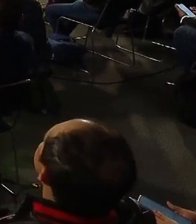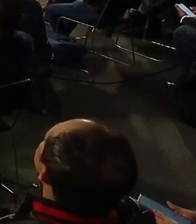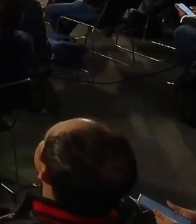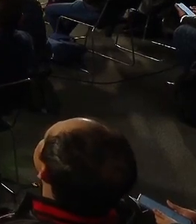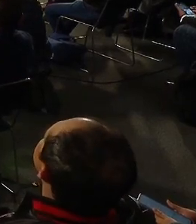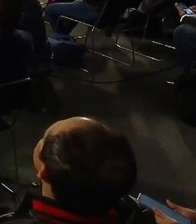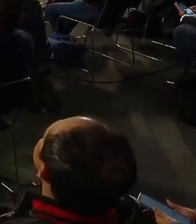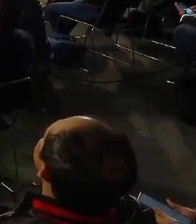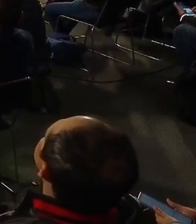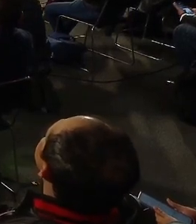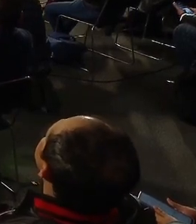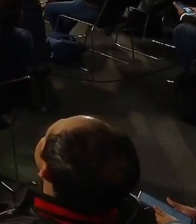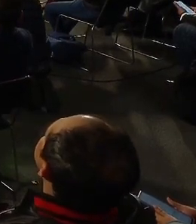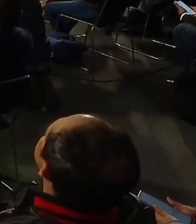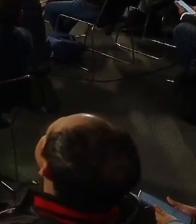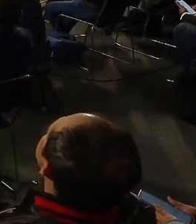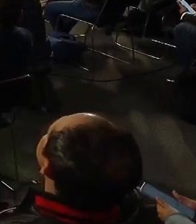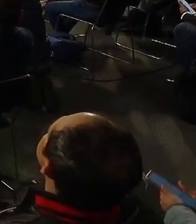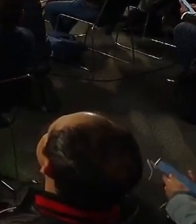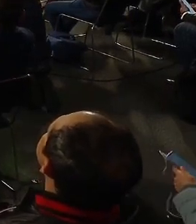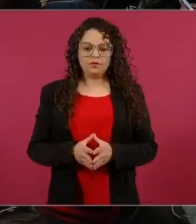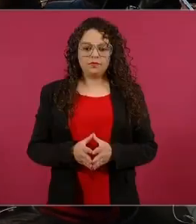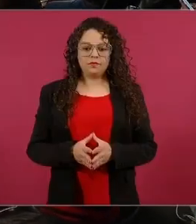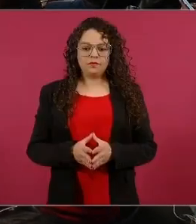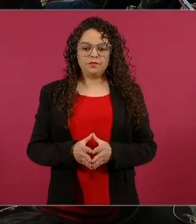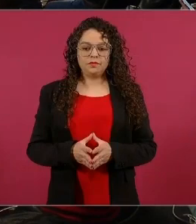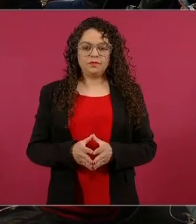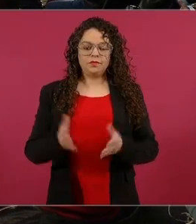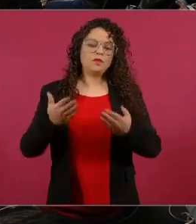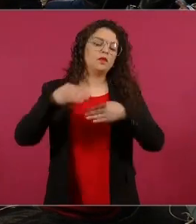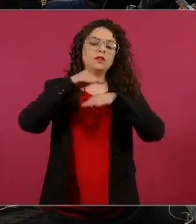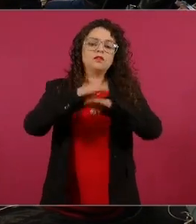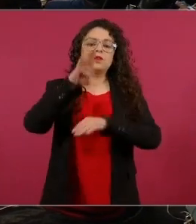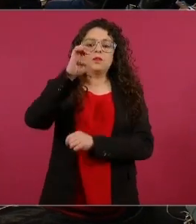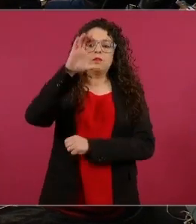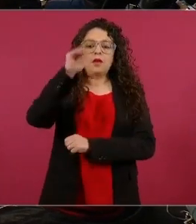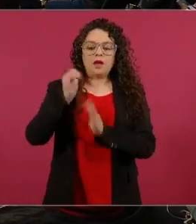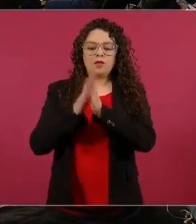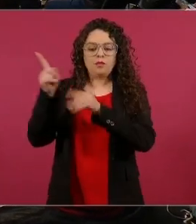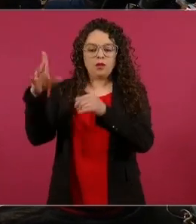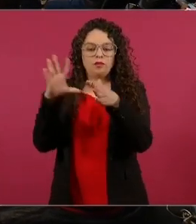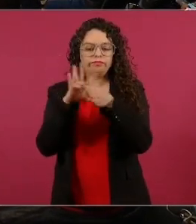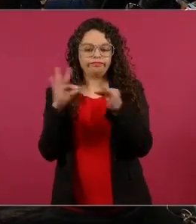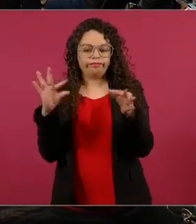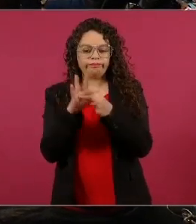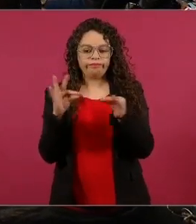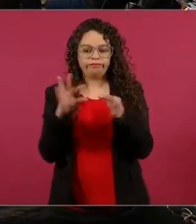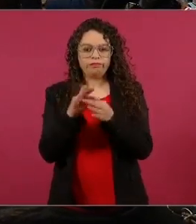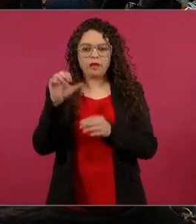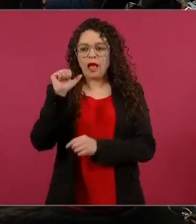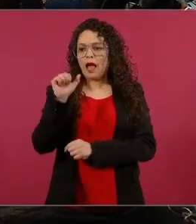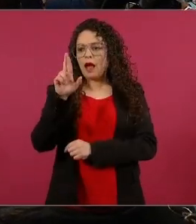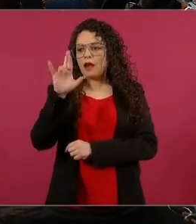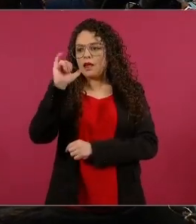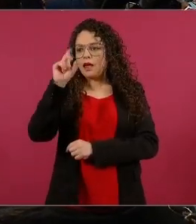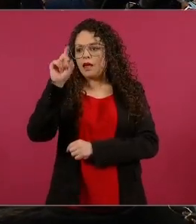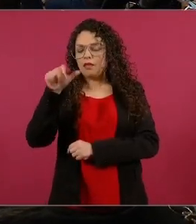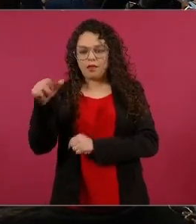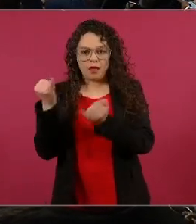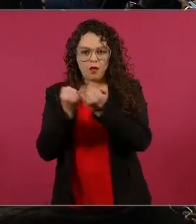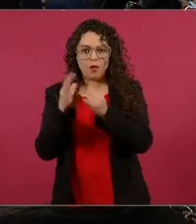este Explica lo lo de las becas y Ariana lo de porque hace falta